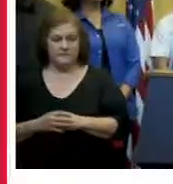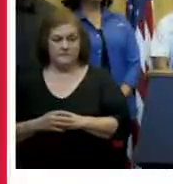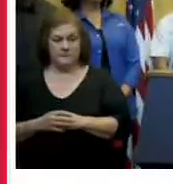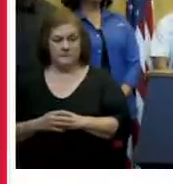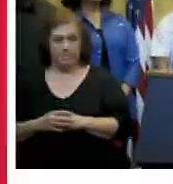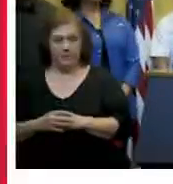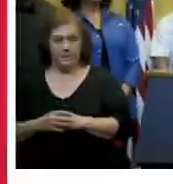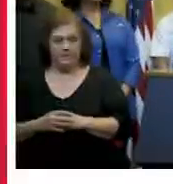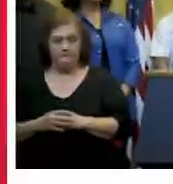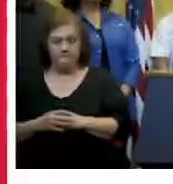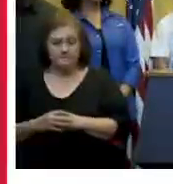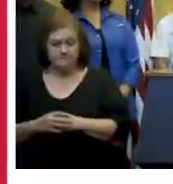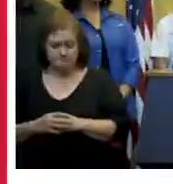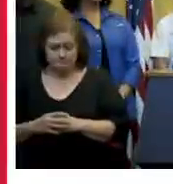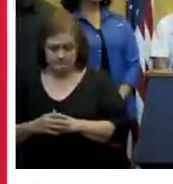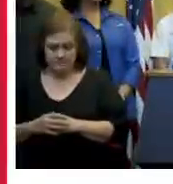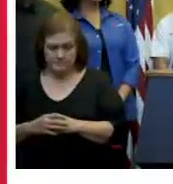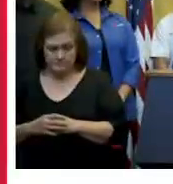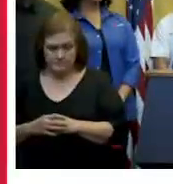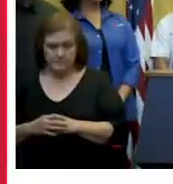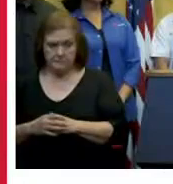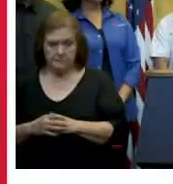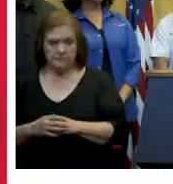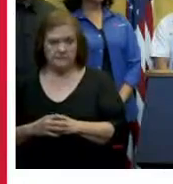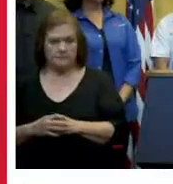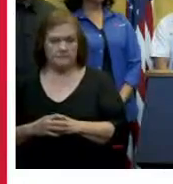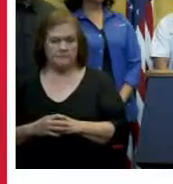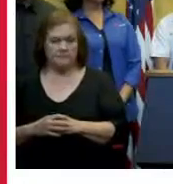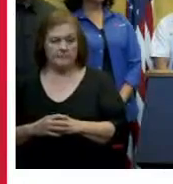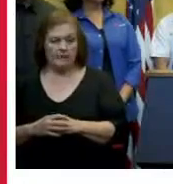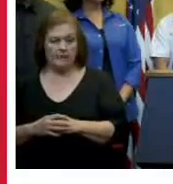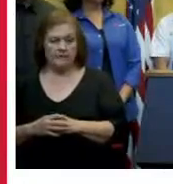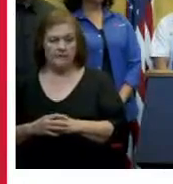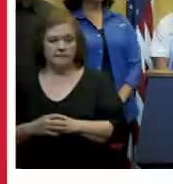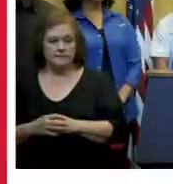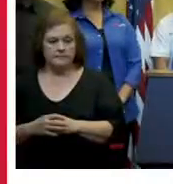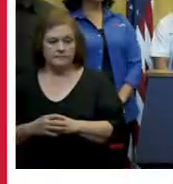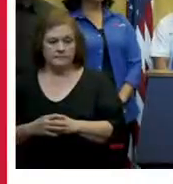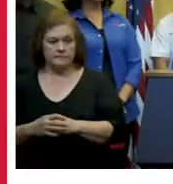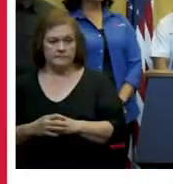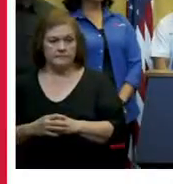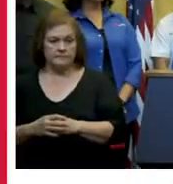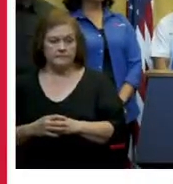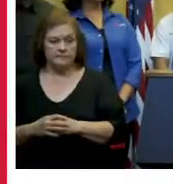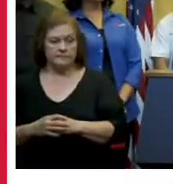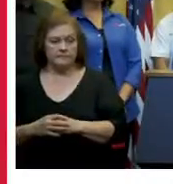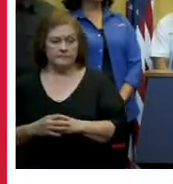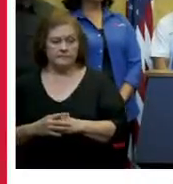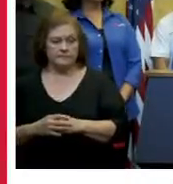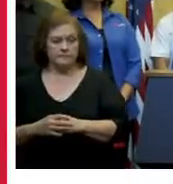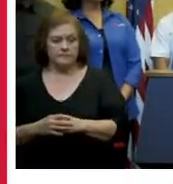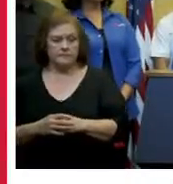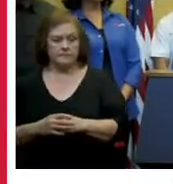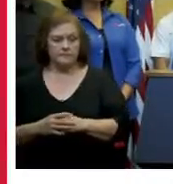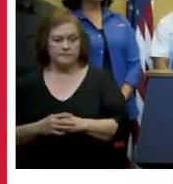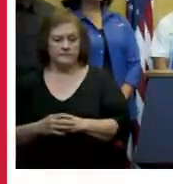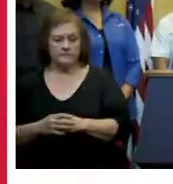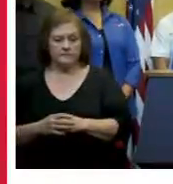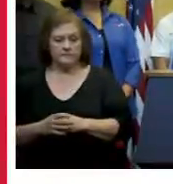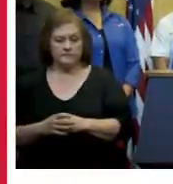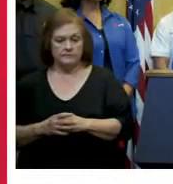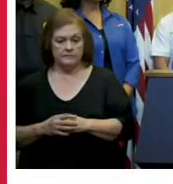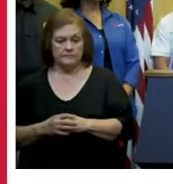también si quieres más información para perry puedes mandar un mensaje de texto a ocho